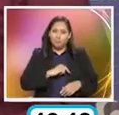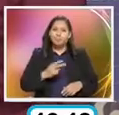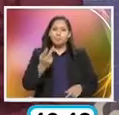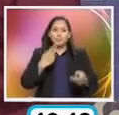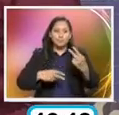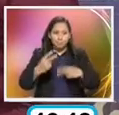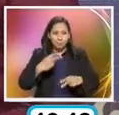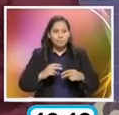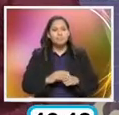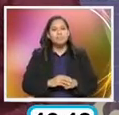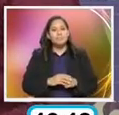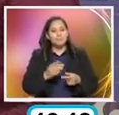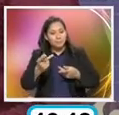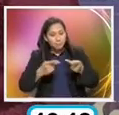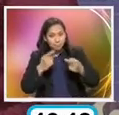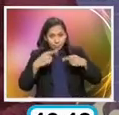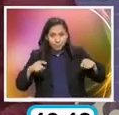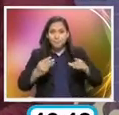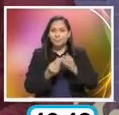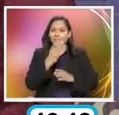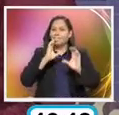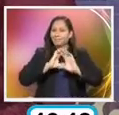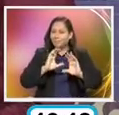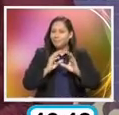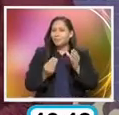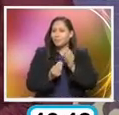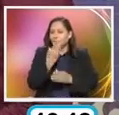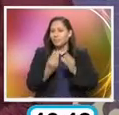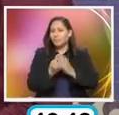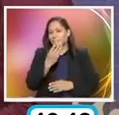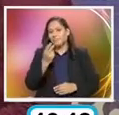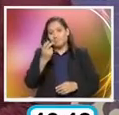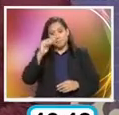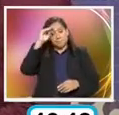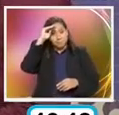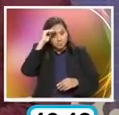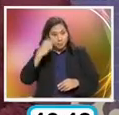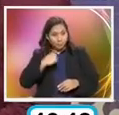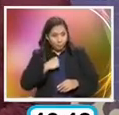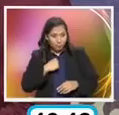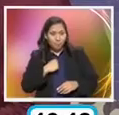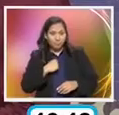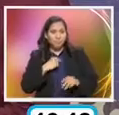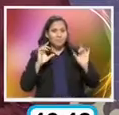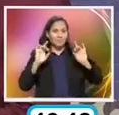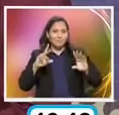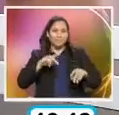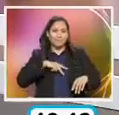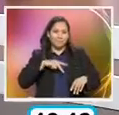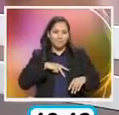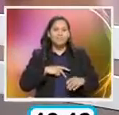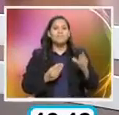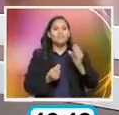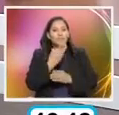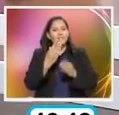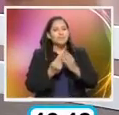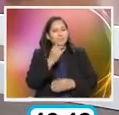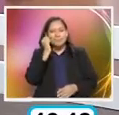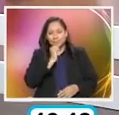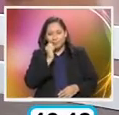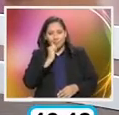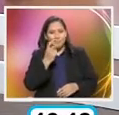venimos haciendo música nueva, puras canciones inéditas. Yo pienso que eso es el ángel de... Claro, de es la innovación, es